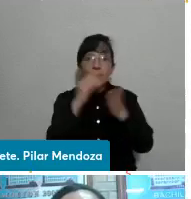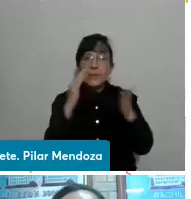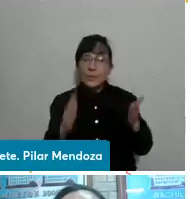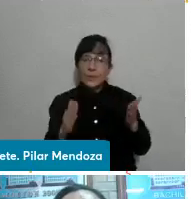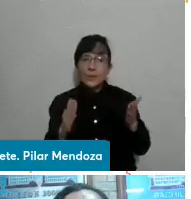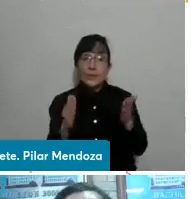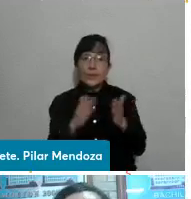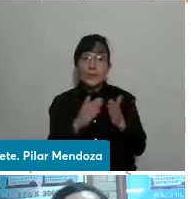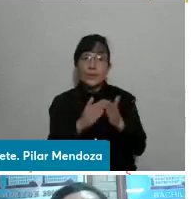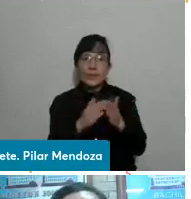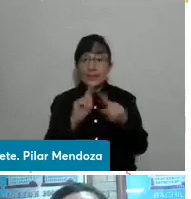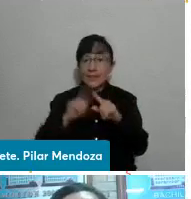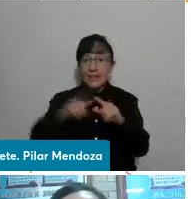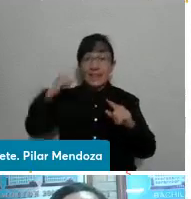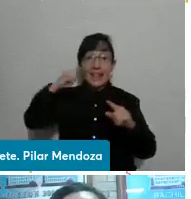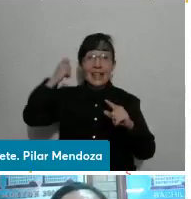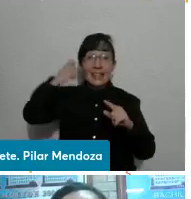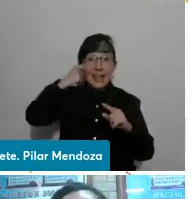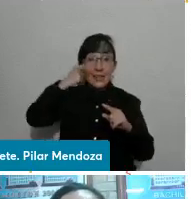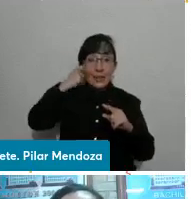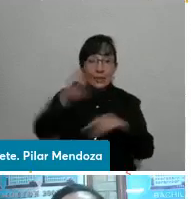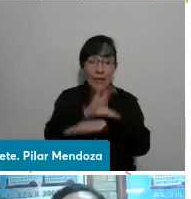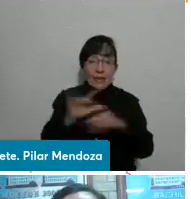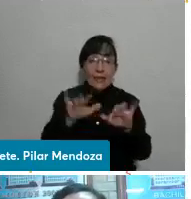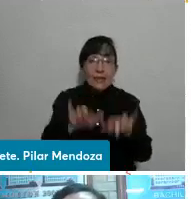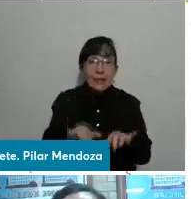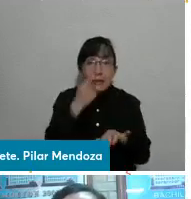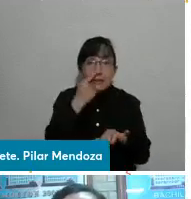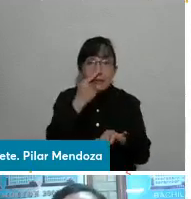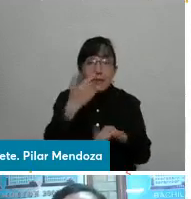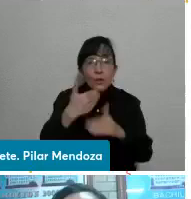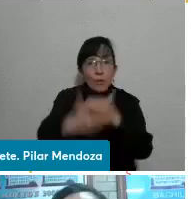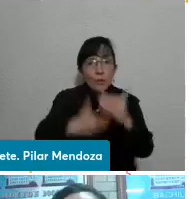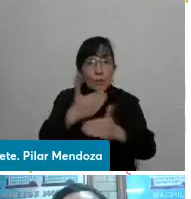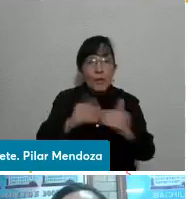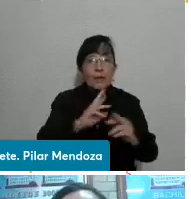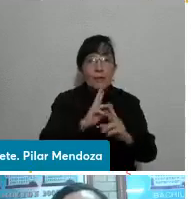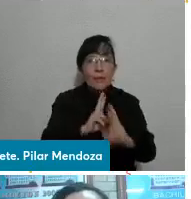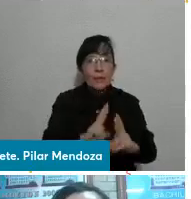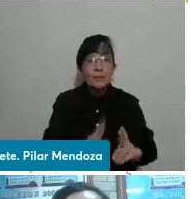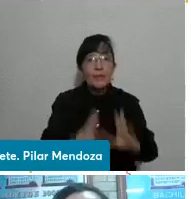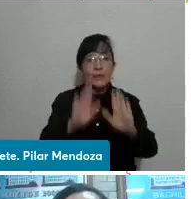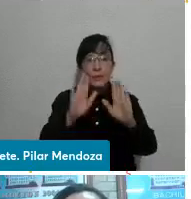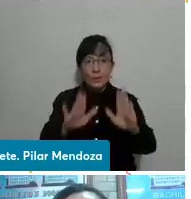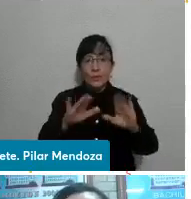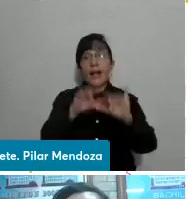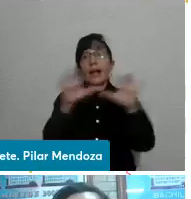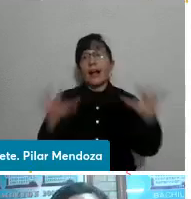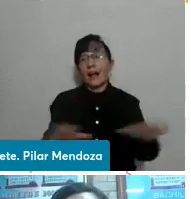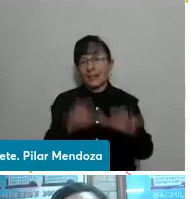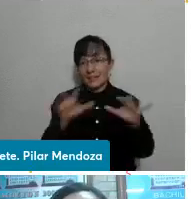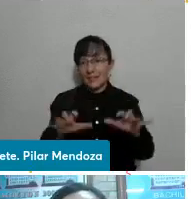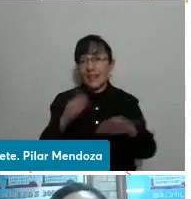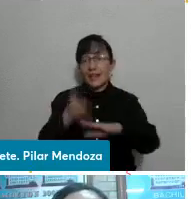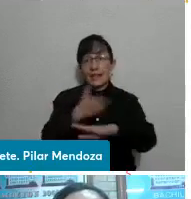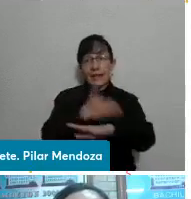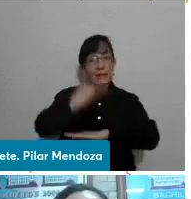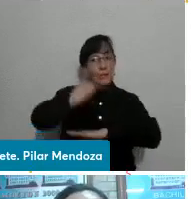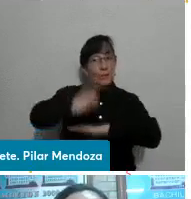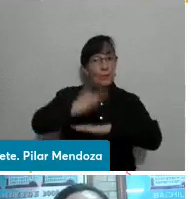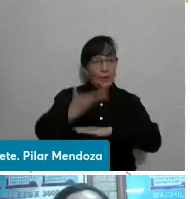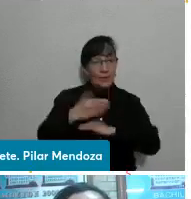estos retos que se establecen en la clase para desarrollar pues, las actividades que se plantean.